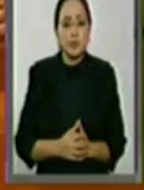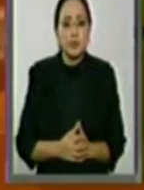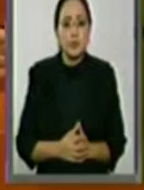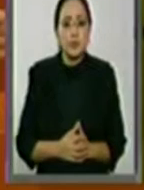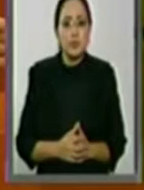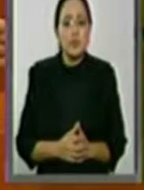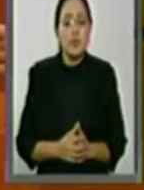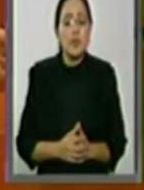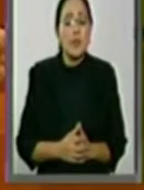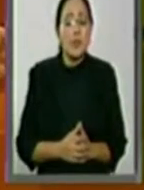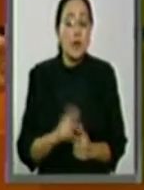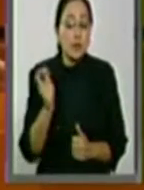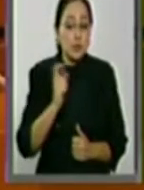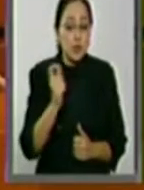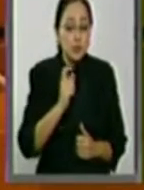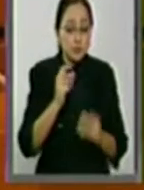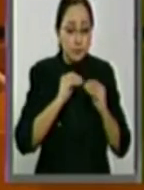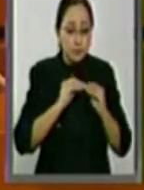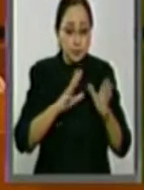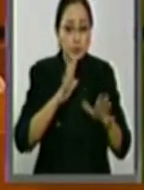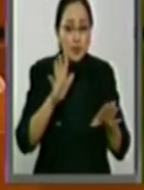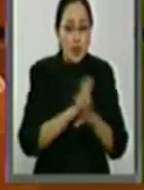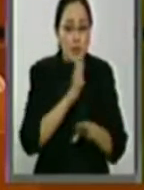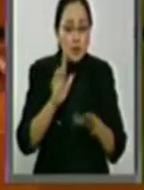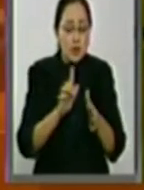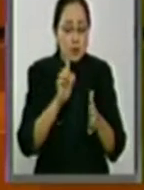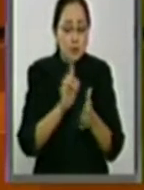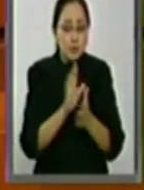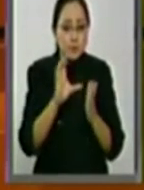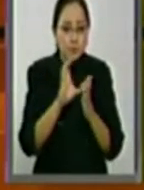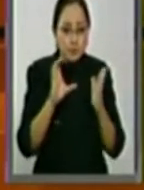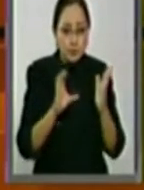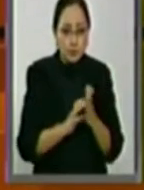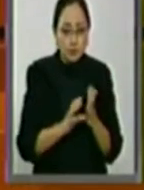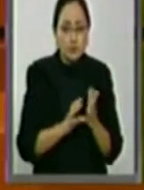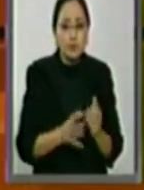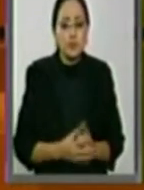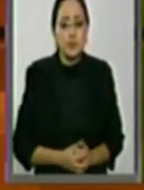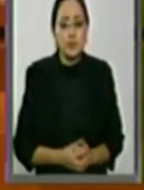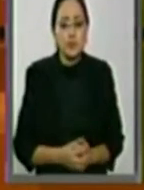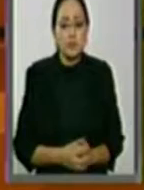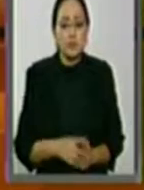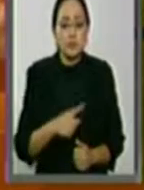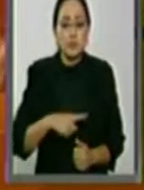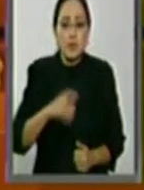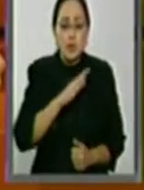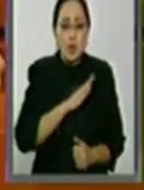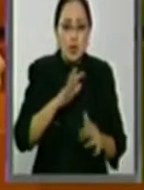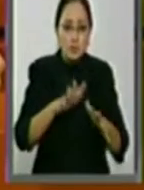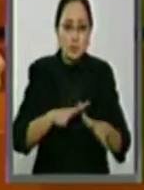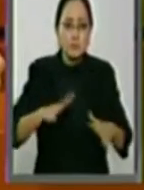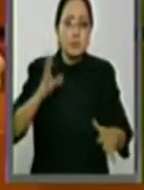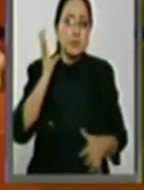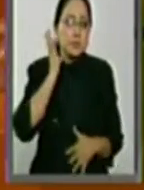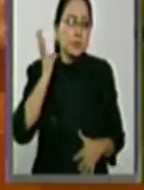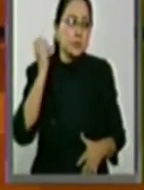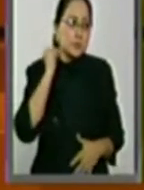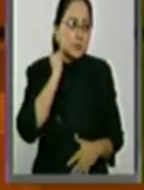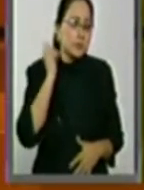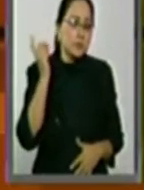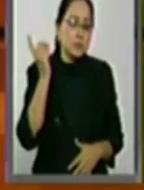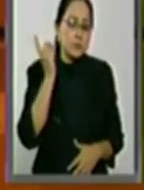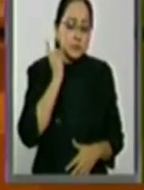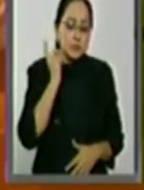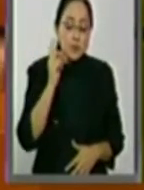la promulgación de esta reforma constitucional, podrá la Asamblea Legislativa y no